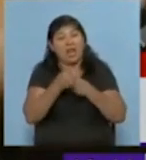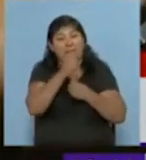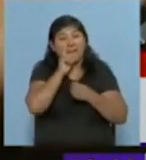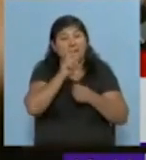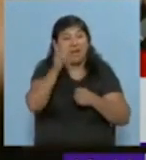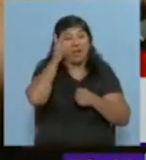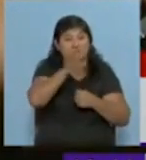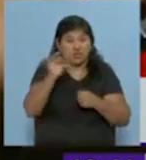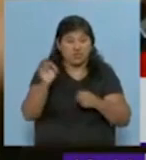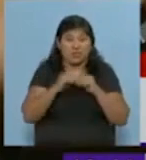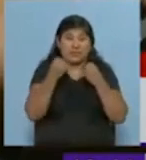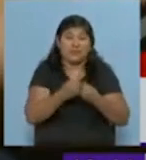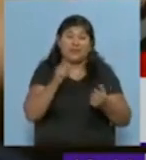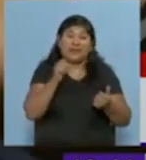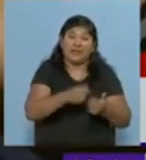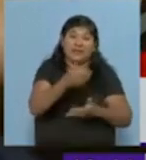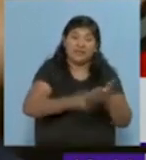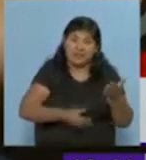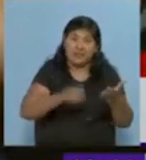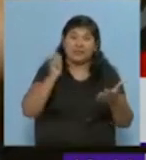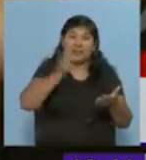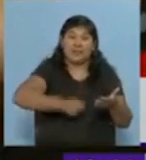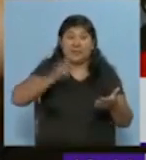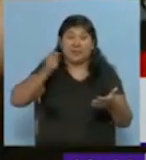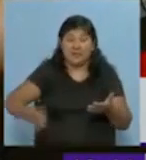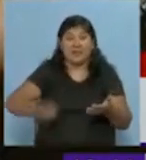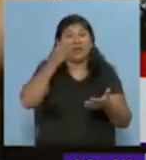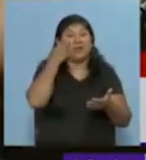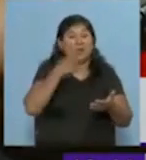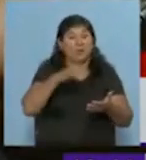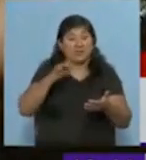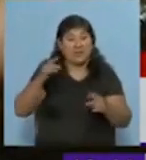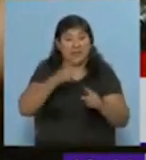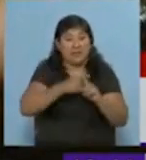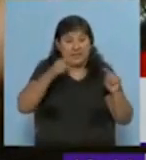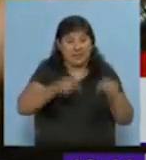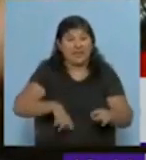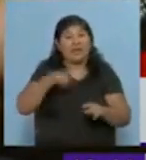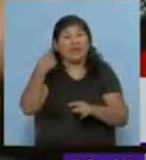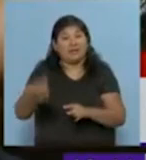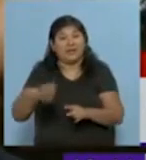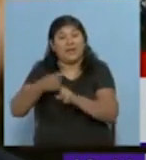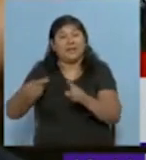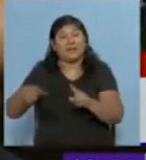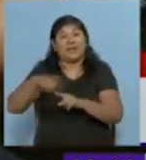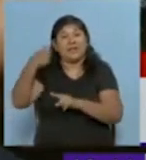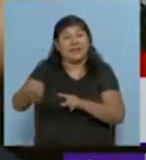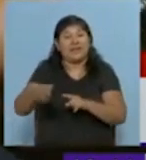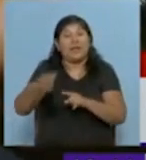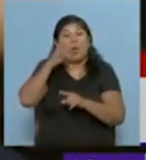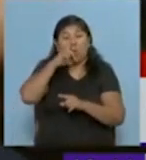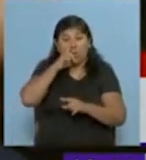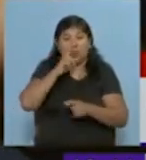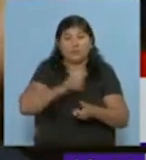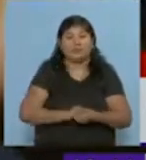y el incremento se va a pagar en dos tramos, una mitad ahora en el mes de marzo y la mitad en